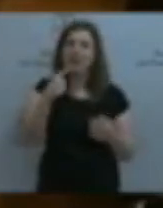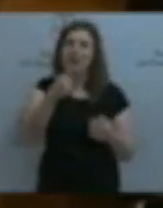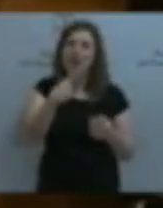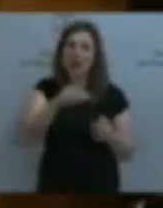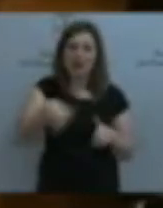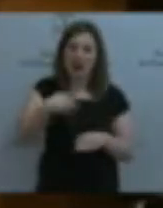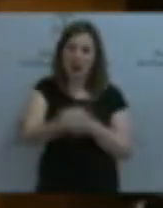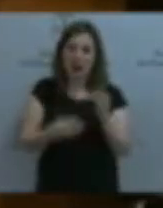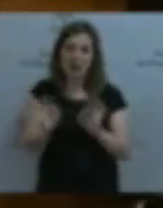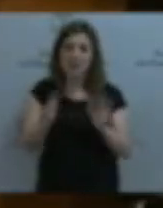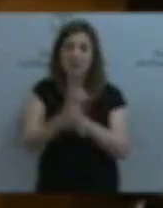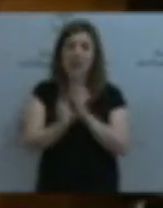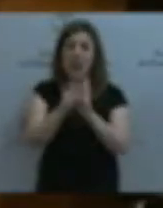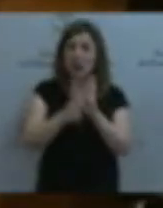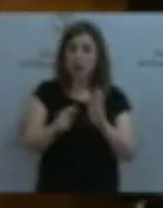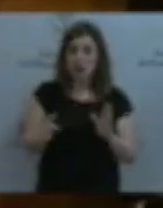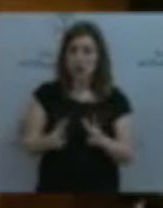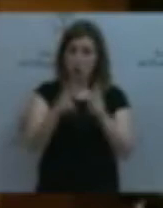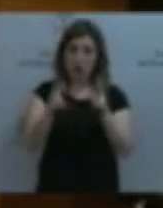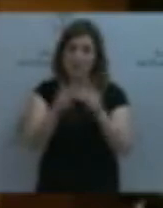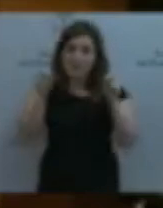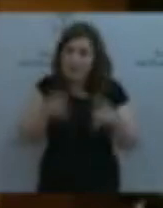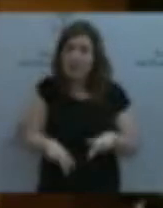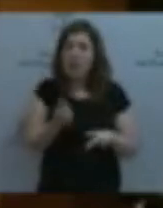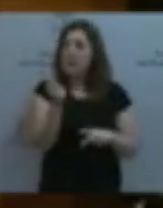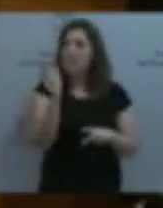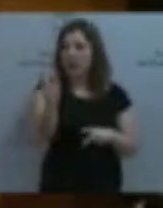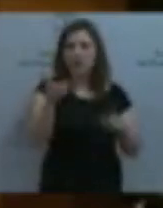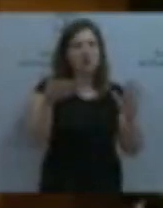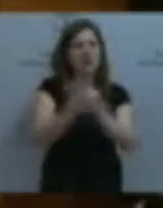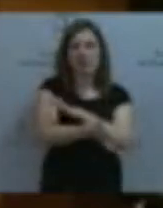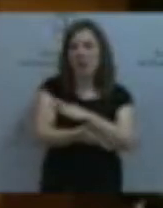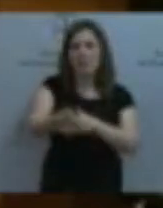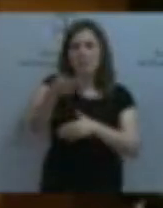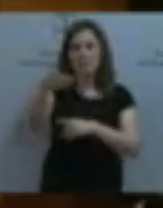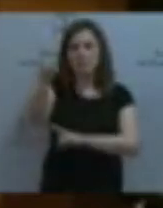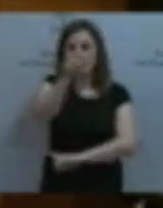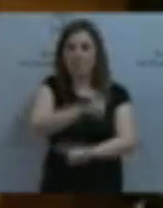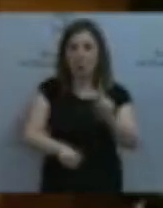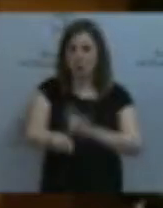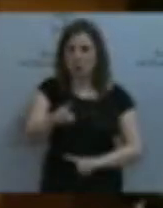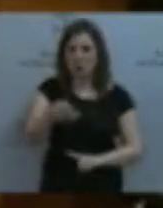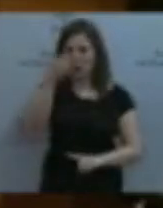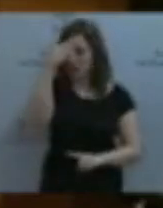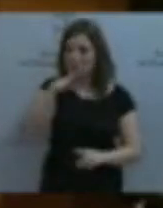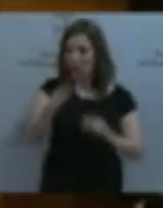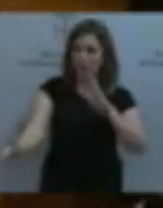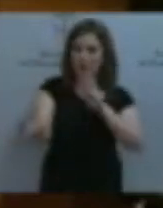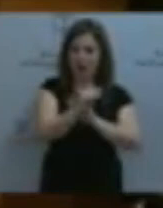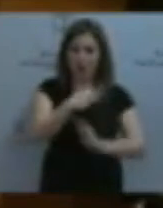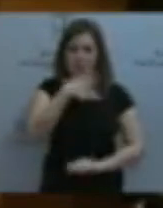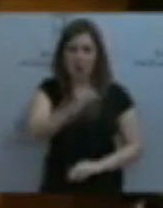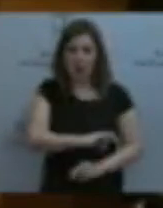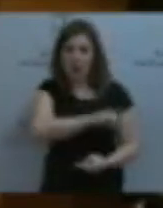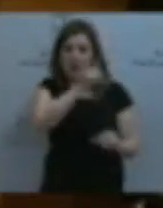Cláusulas sociales. Sin cláusulas sociales, el precio se convierte en la principal herramienta para el fraude.